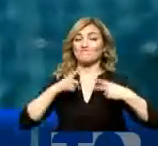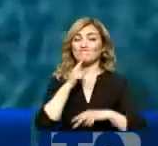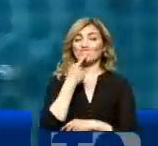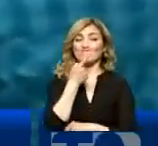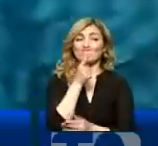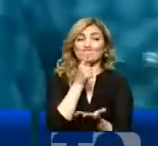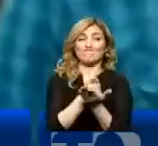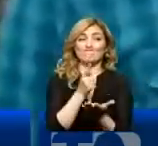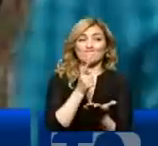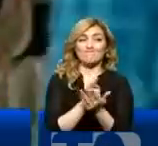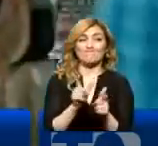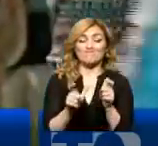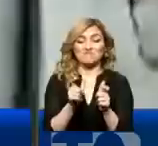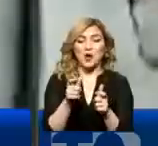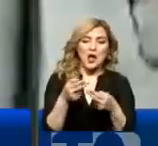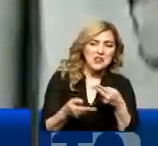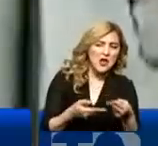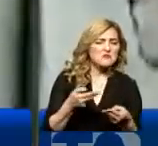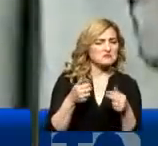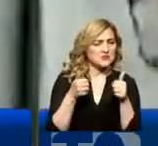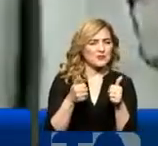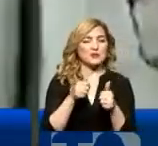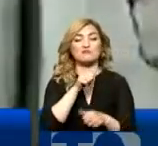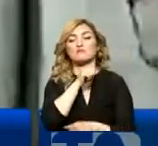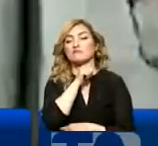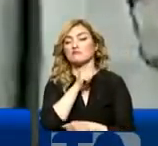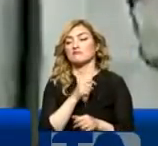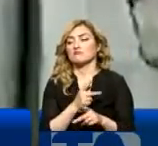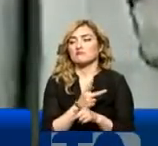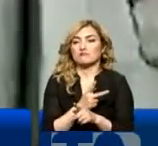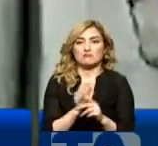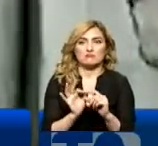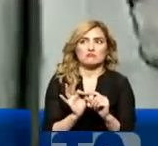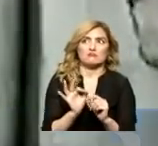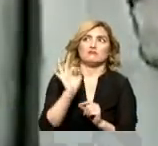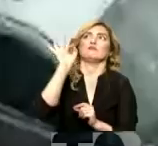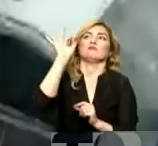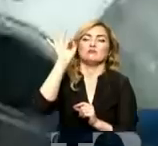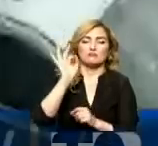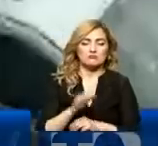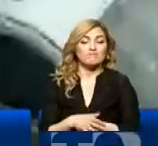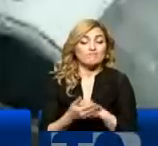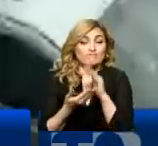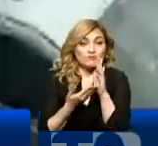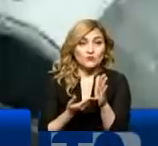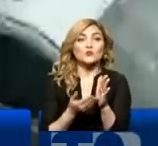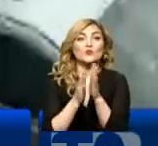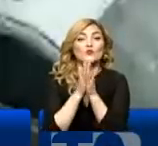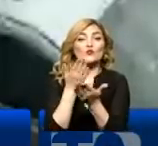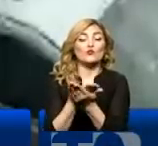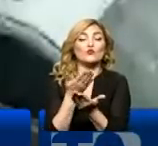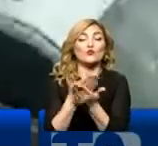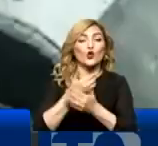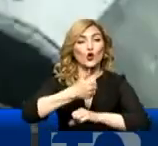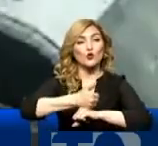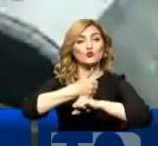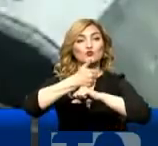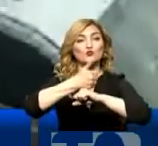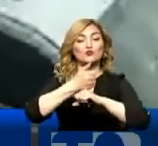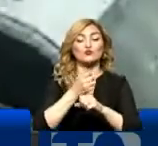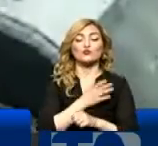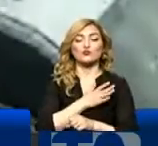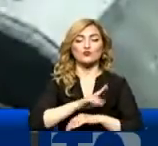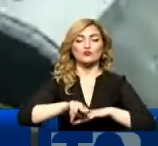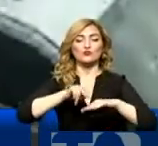y sacan provecho. Sin embargo, aseguran que la delincuencia está ya en niveles alarmantes. Por eso exigen a las autoridades locales